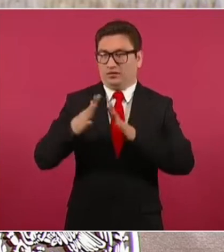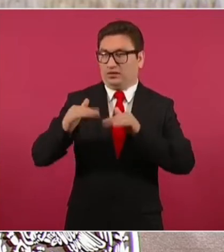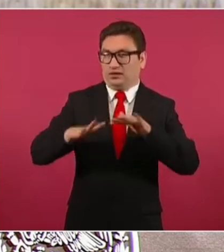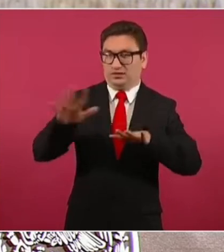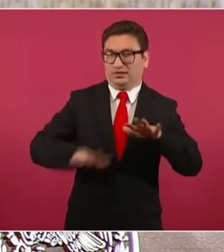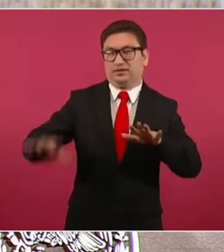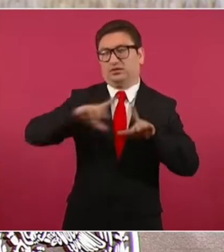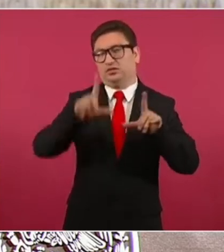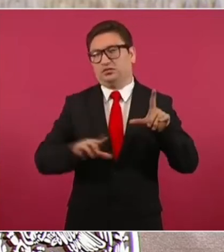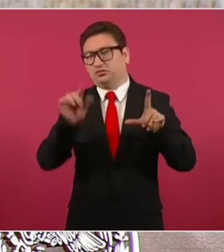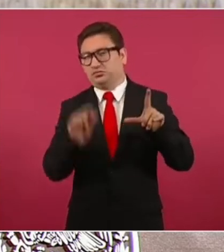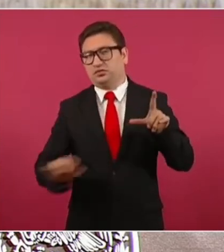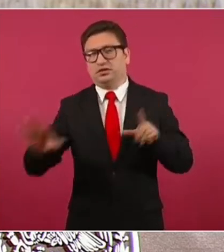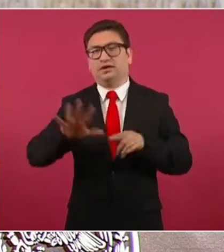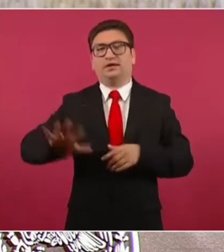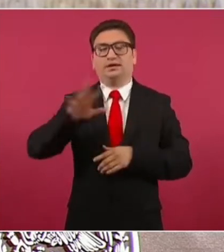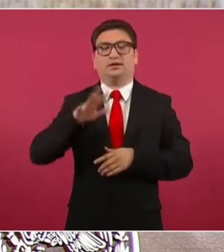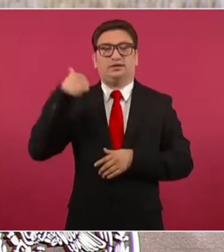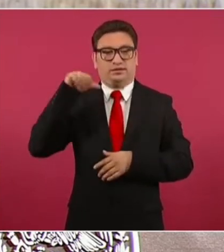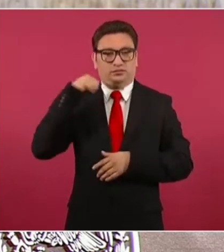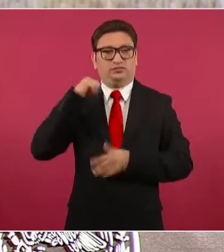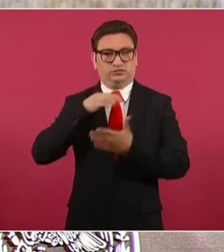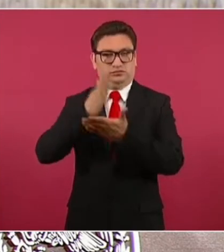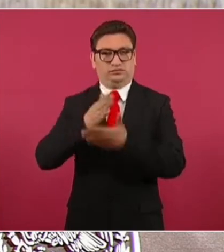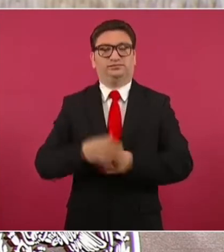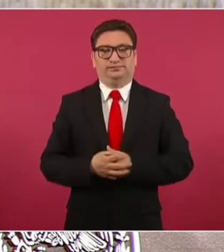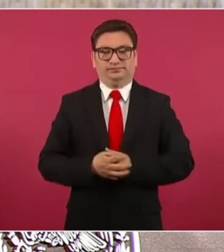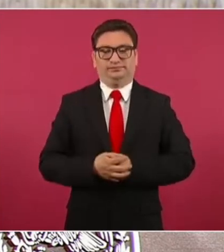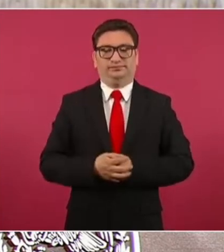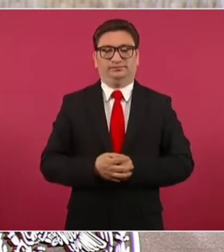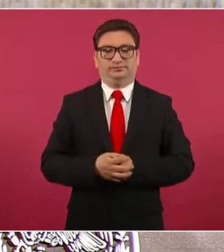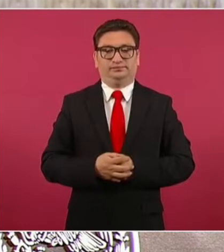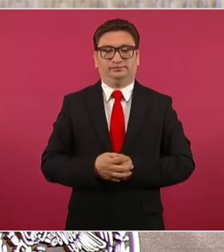a terminar en Acapulco.